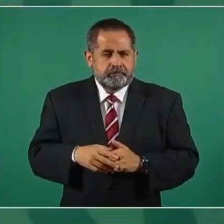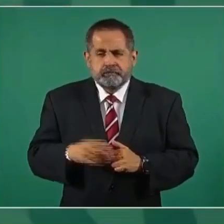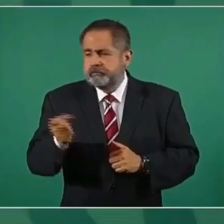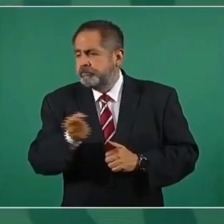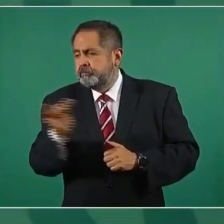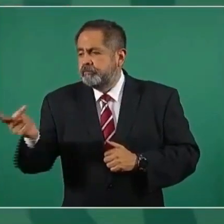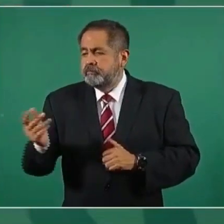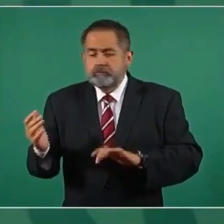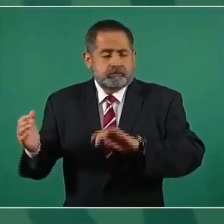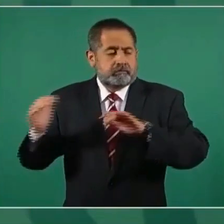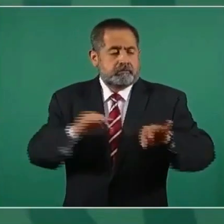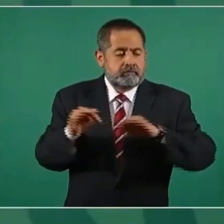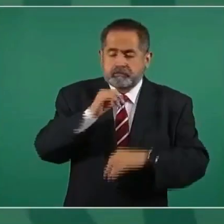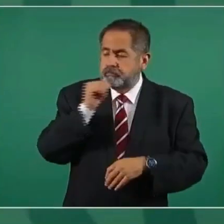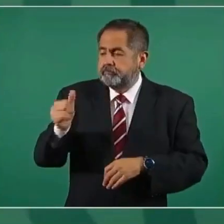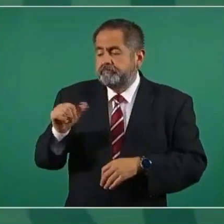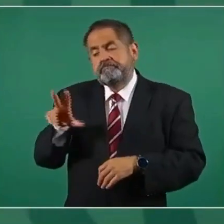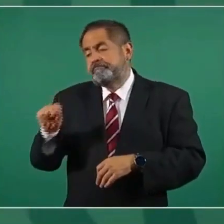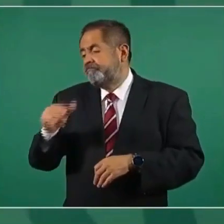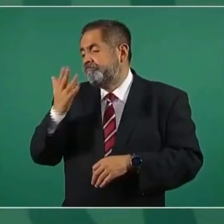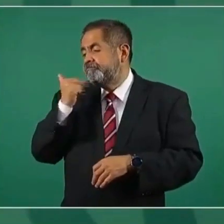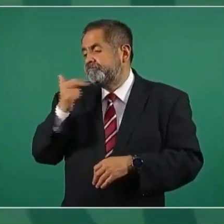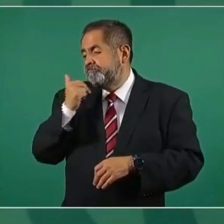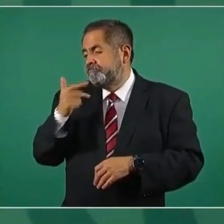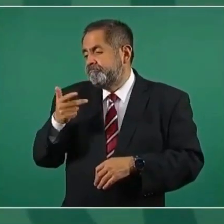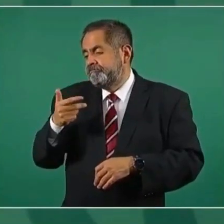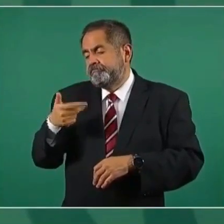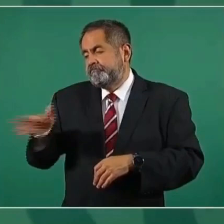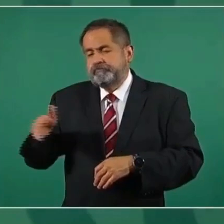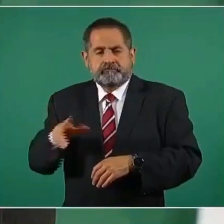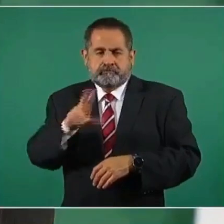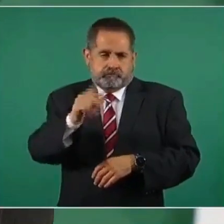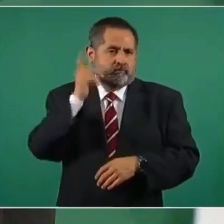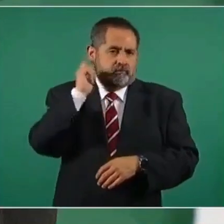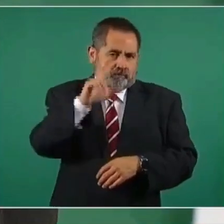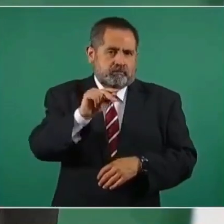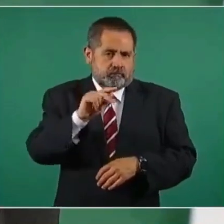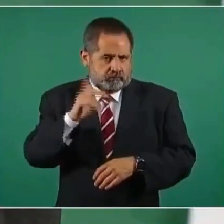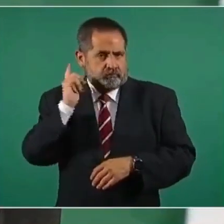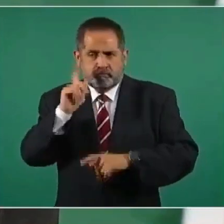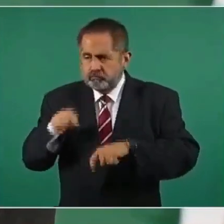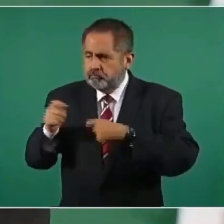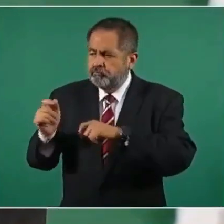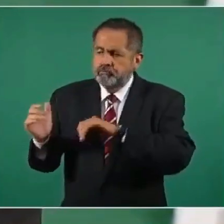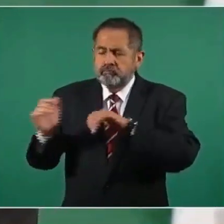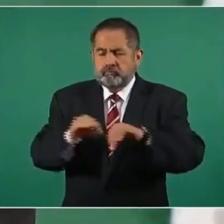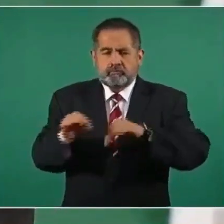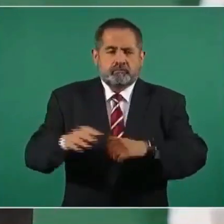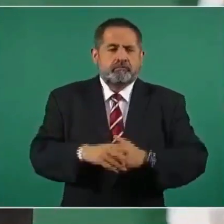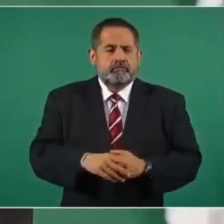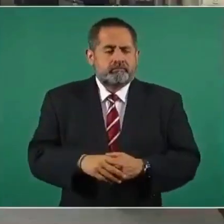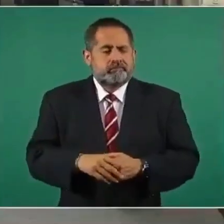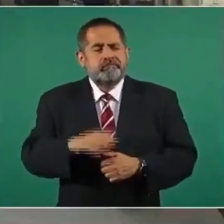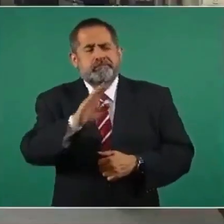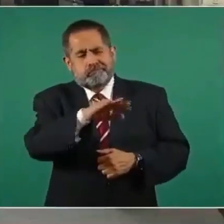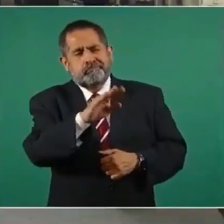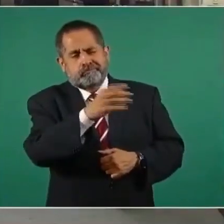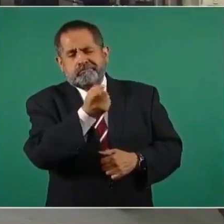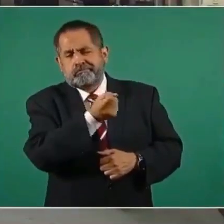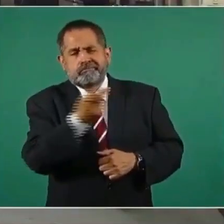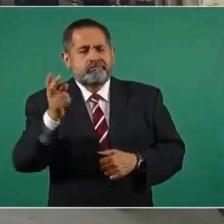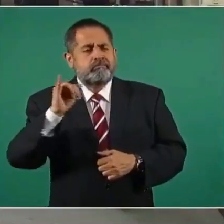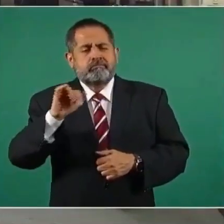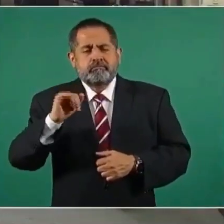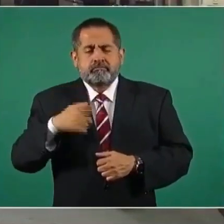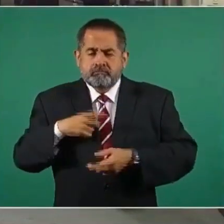ser inscritos en las empresas. Hay que buscar la forma, hay que buscar el mecanismo. Sí, van a quedar sin empleo una gran parte, porque